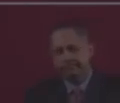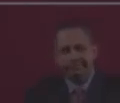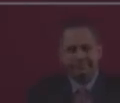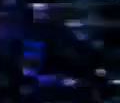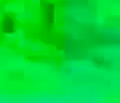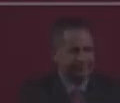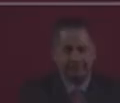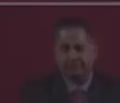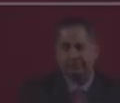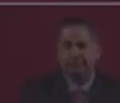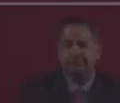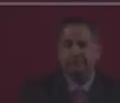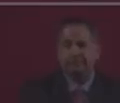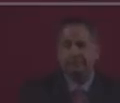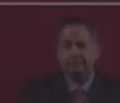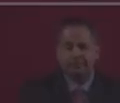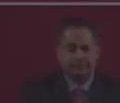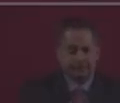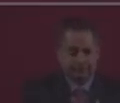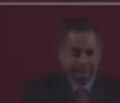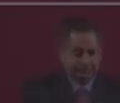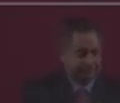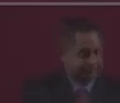chicanadas. El dinero es